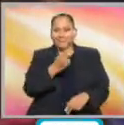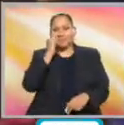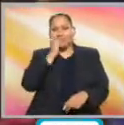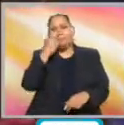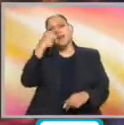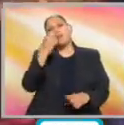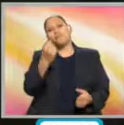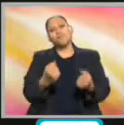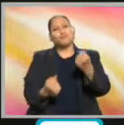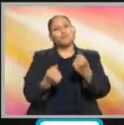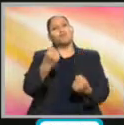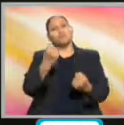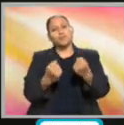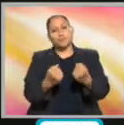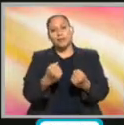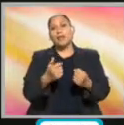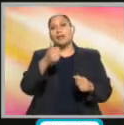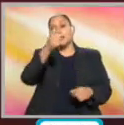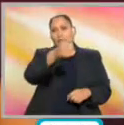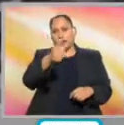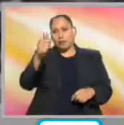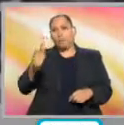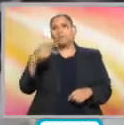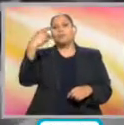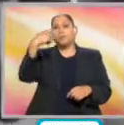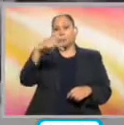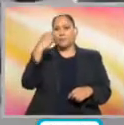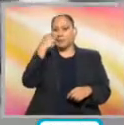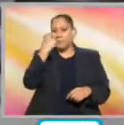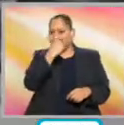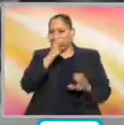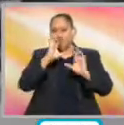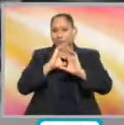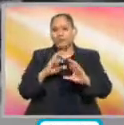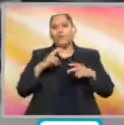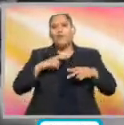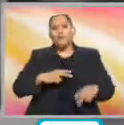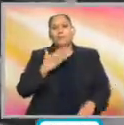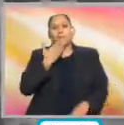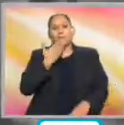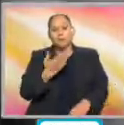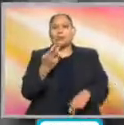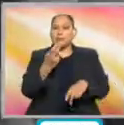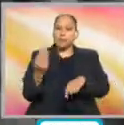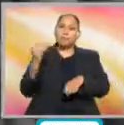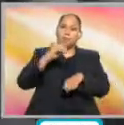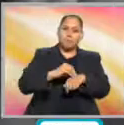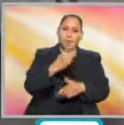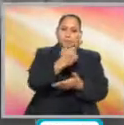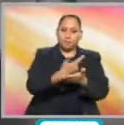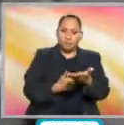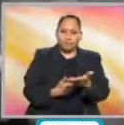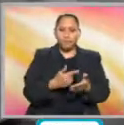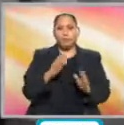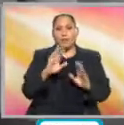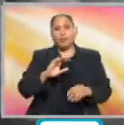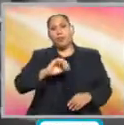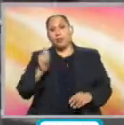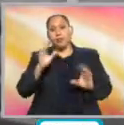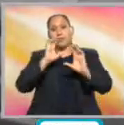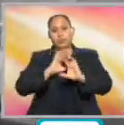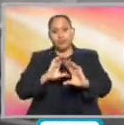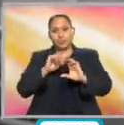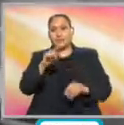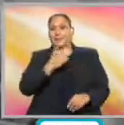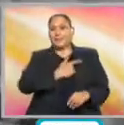Life. manejando Y yo está creo bien. que cada uno tiene su canción. Sin duda que alguna. que le pone de incluyenla, por favor, Así en su es. tracklist. Bien, otra de las canciones es esta que a